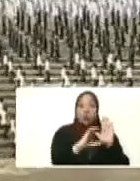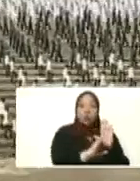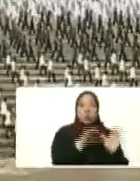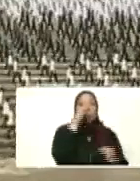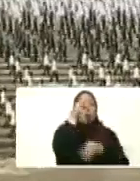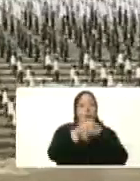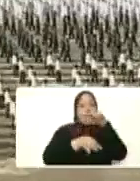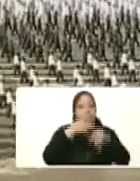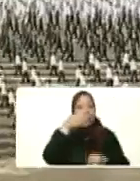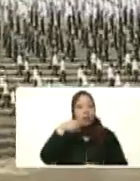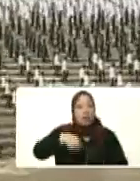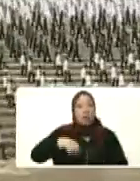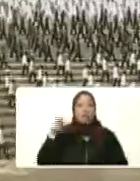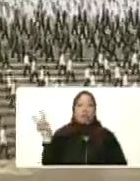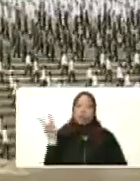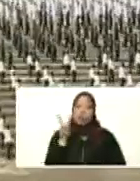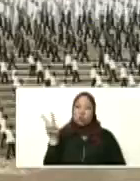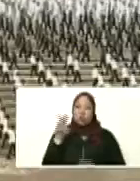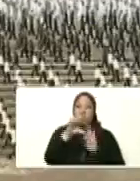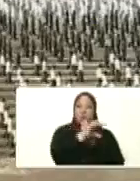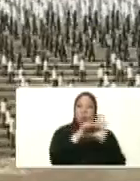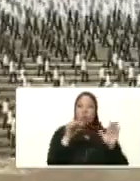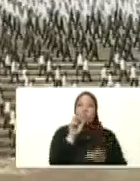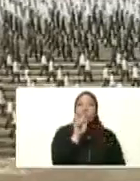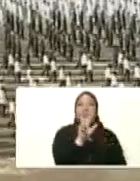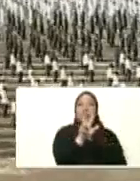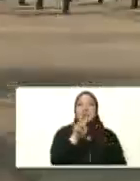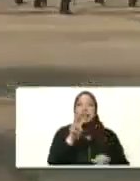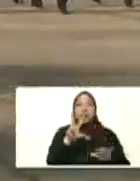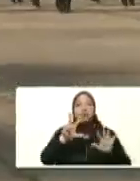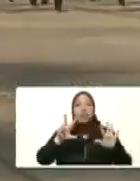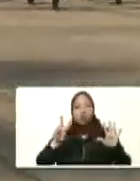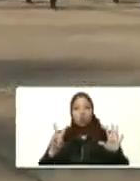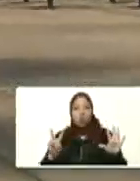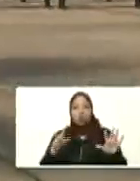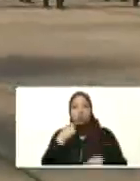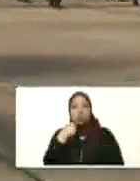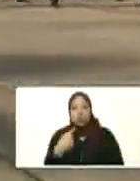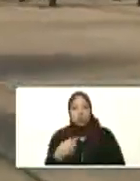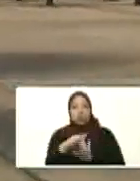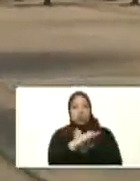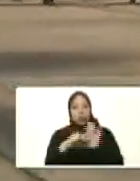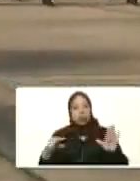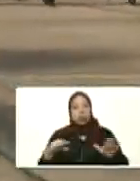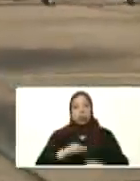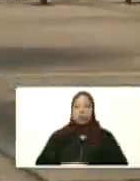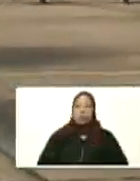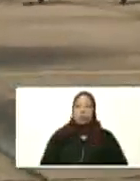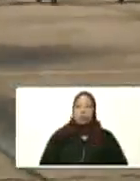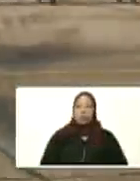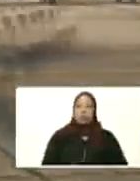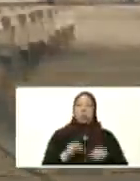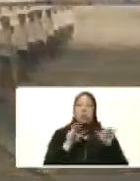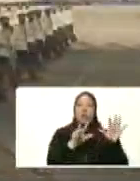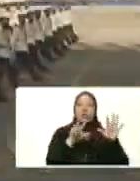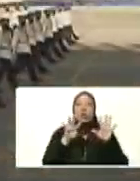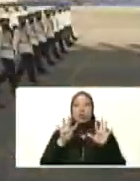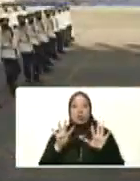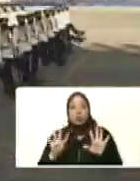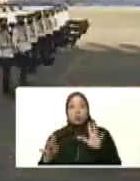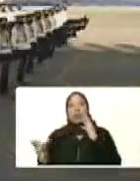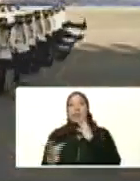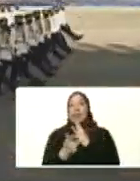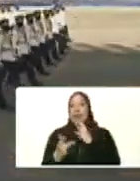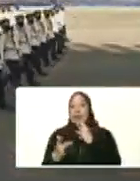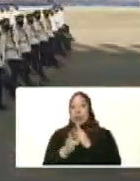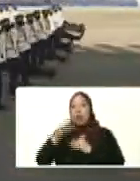República Bolivariana de Venezuela en su artículo 328. Con ustedes, 89 oficiales técnicos